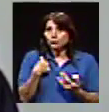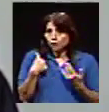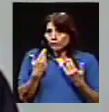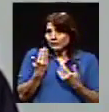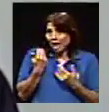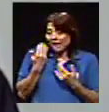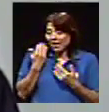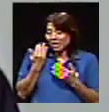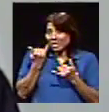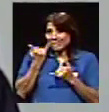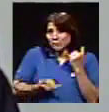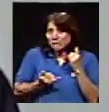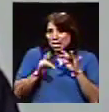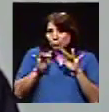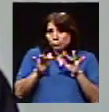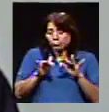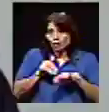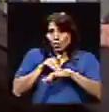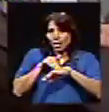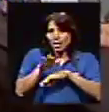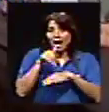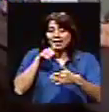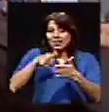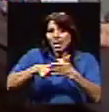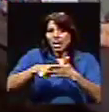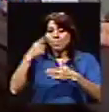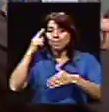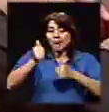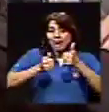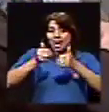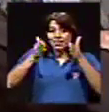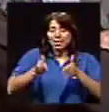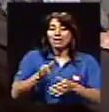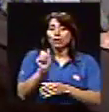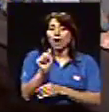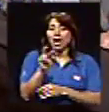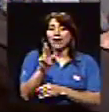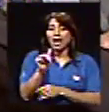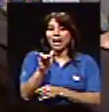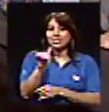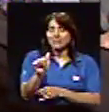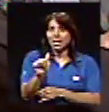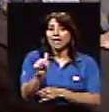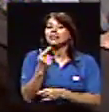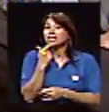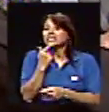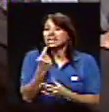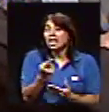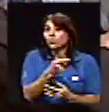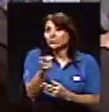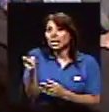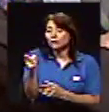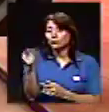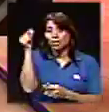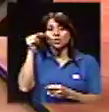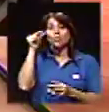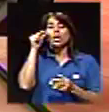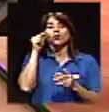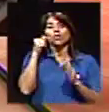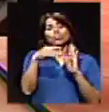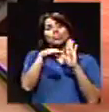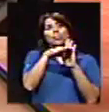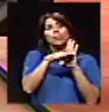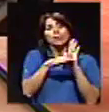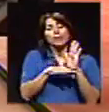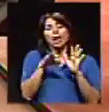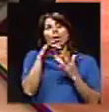de terminar de redactarle esta mañana una carta al candidato Araya, diciéndoles algunas de las cosas que el gobierno está planteando como opciones para ver qué